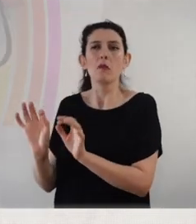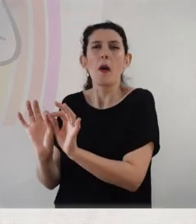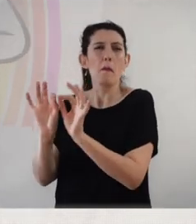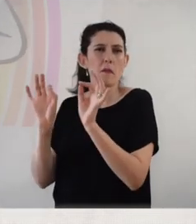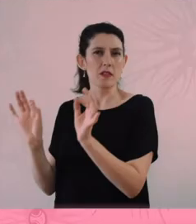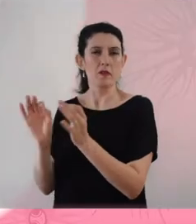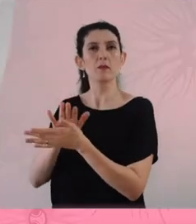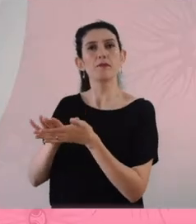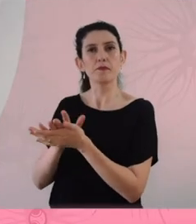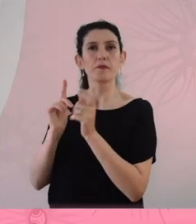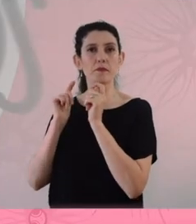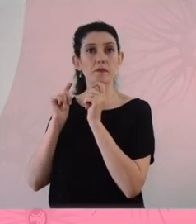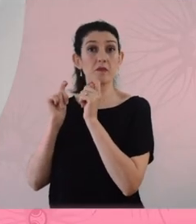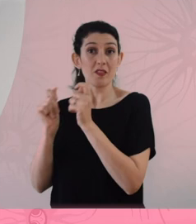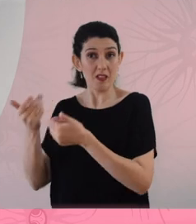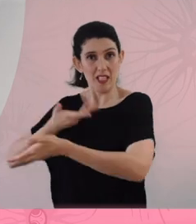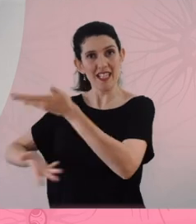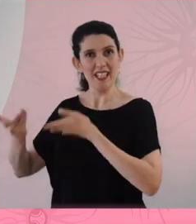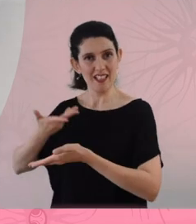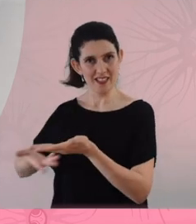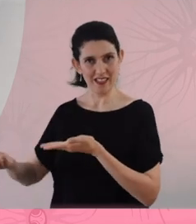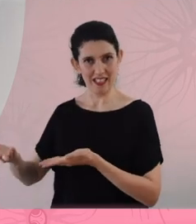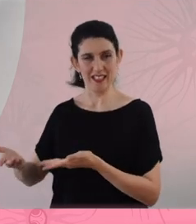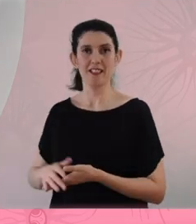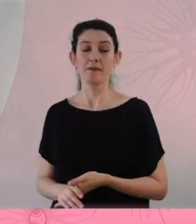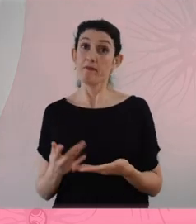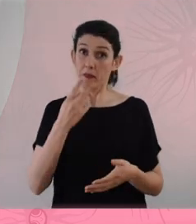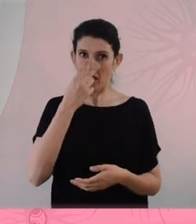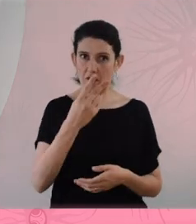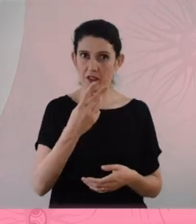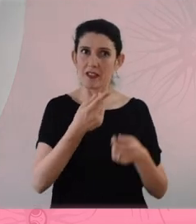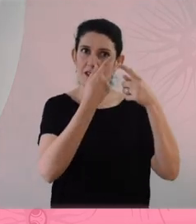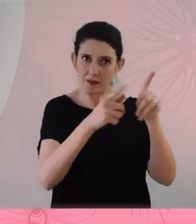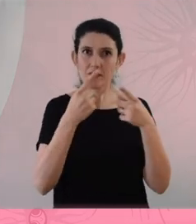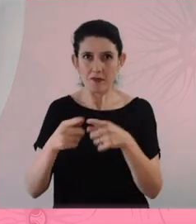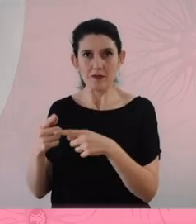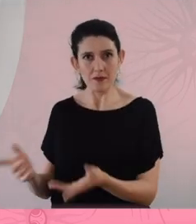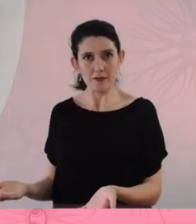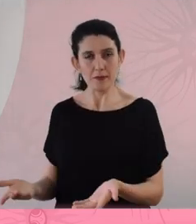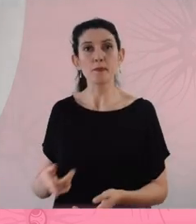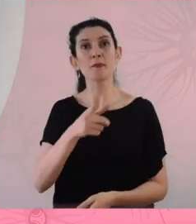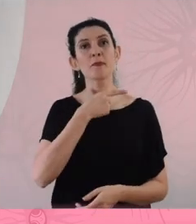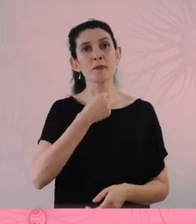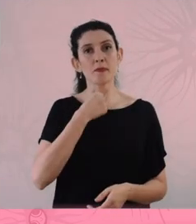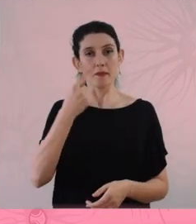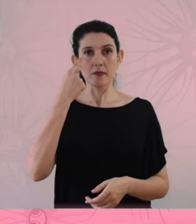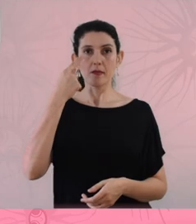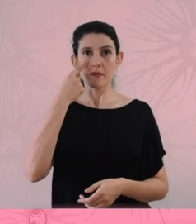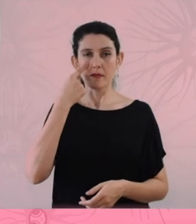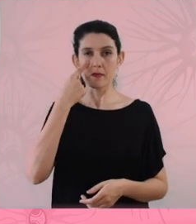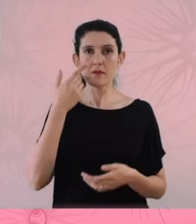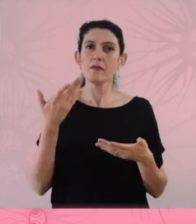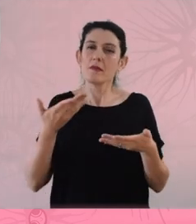muchas diferencias? ¿Te gustaría conocer más sobre qué se sabe hoy de TEA y cómo podemos apoyar a las personas con esta condición? Para saber